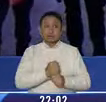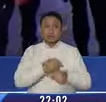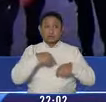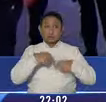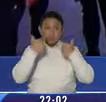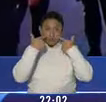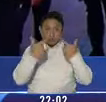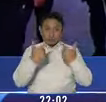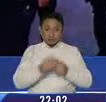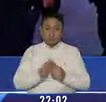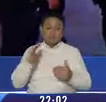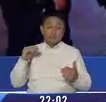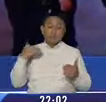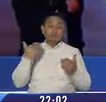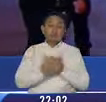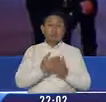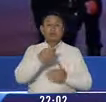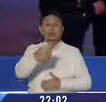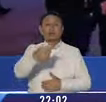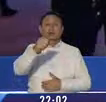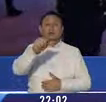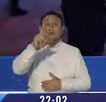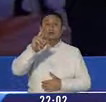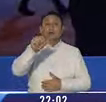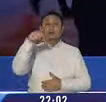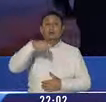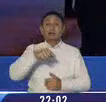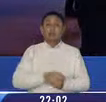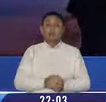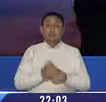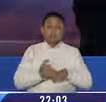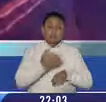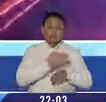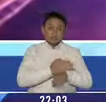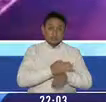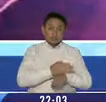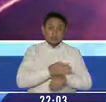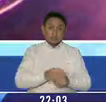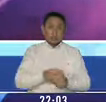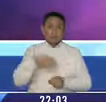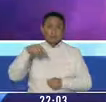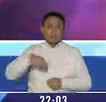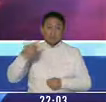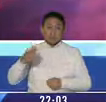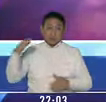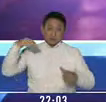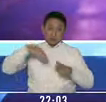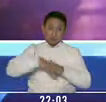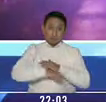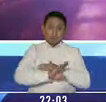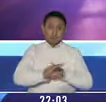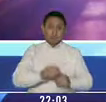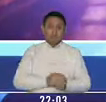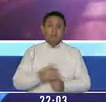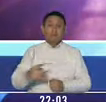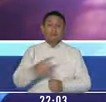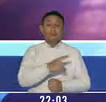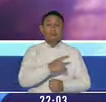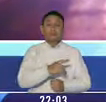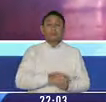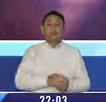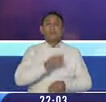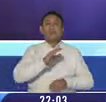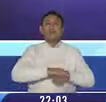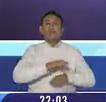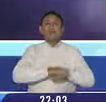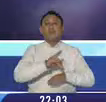respecto a la llegada de Germán Cáceres. Hace pocos segundos, pues, ya estuvo por acá el principal sospechoso en el